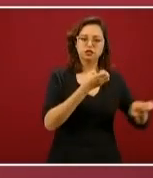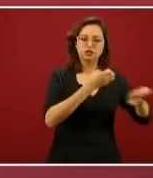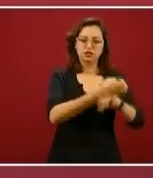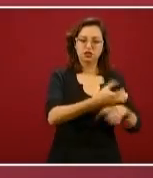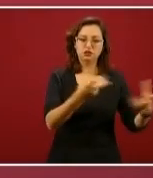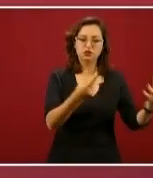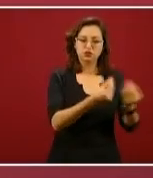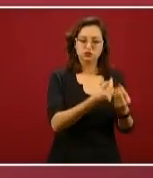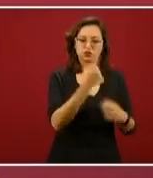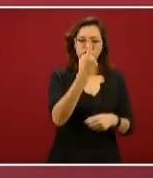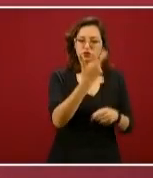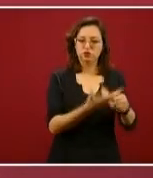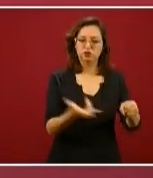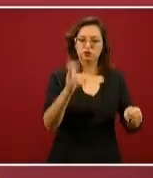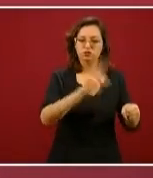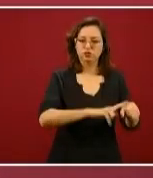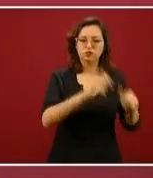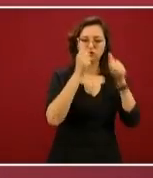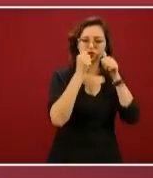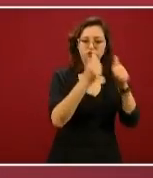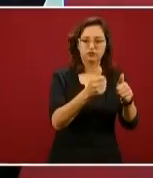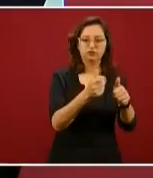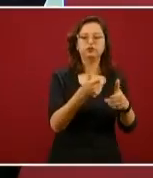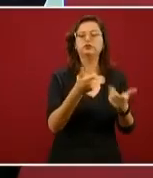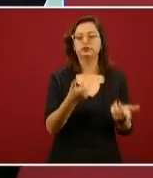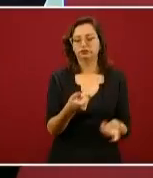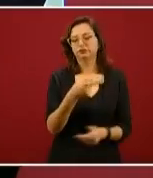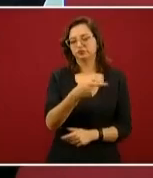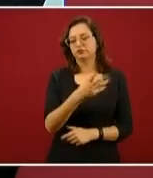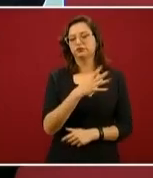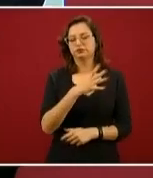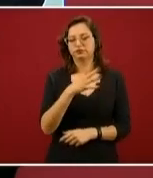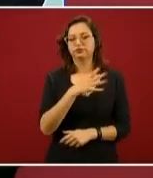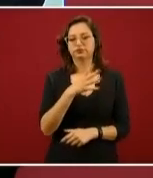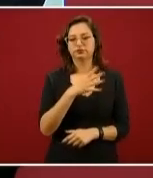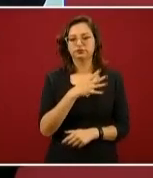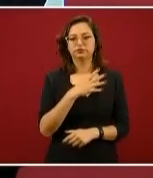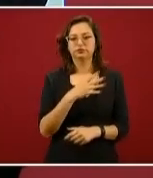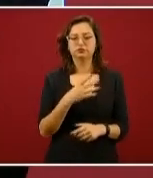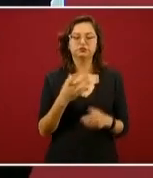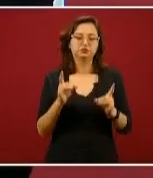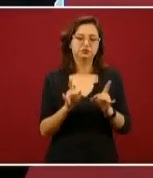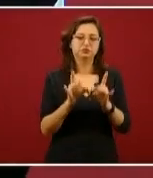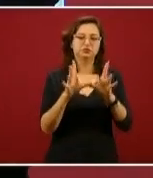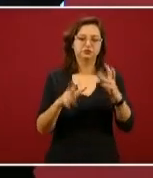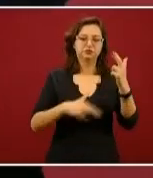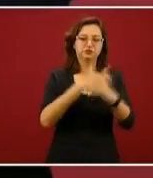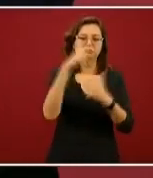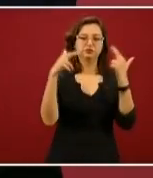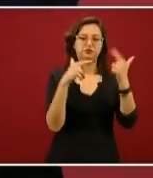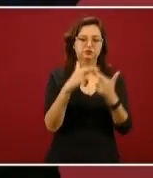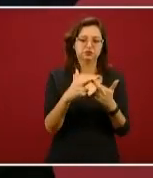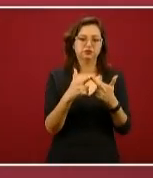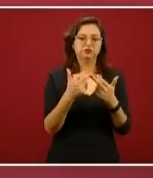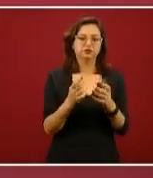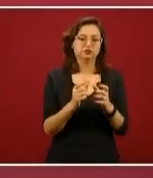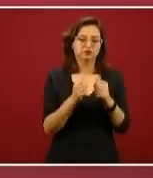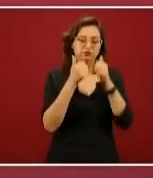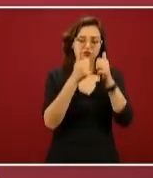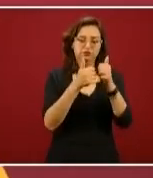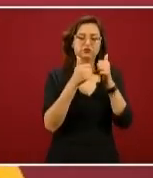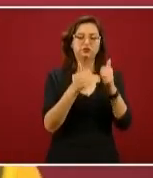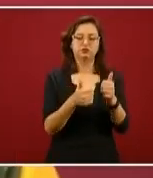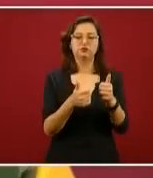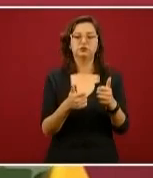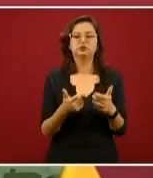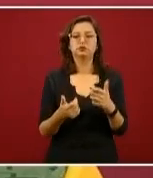estados, y ahí es donde están ubicados estos hospitales para atender regionalmente alguna necesidad,